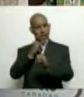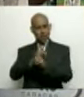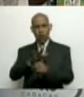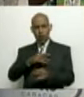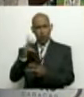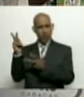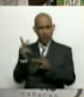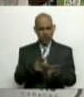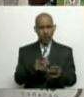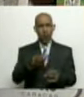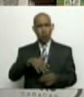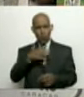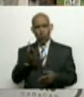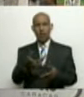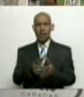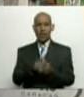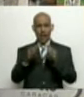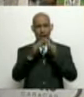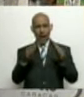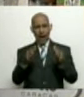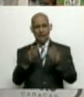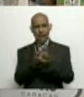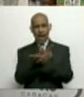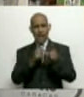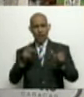como opción la Cuna del Libertador para la